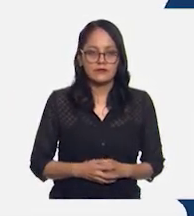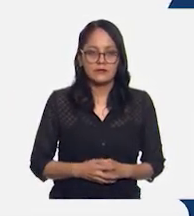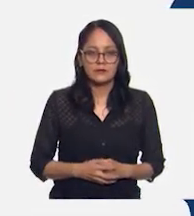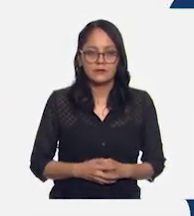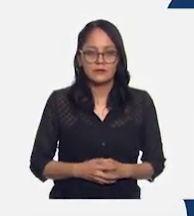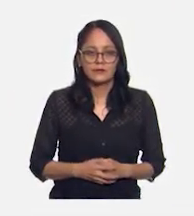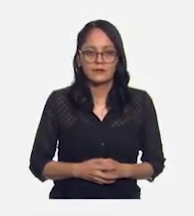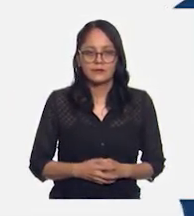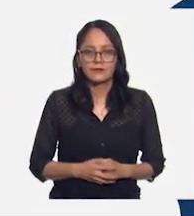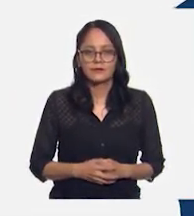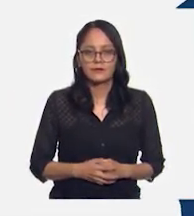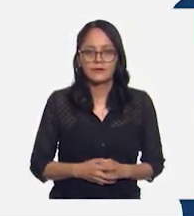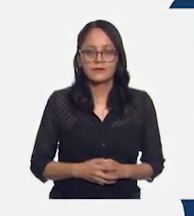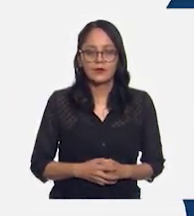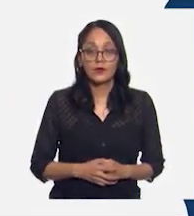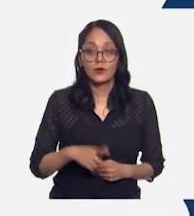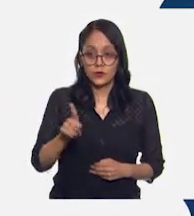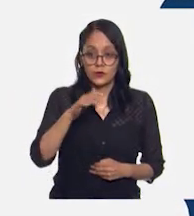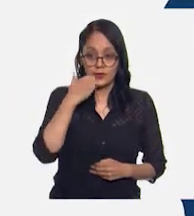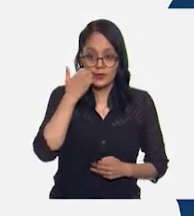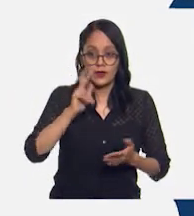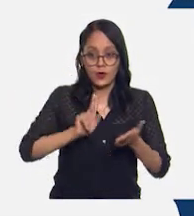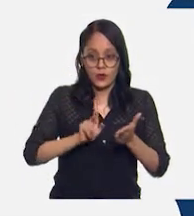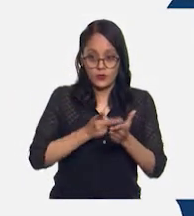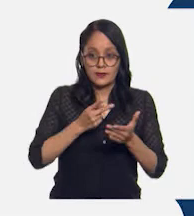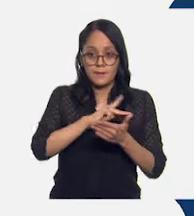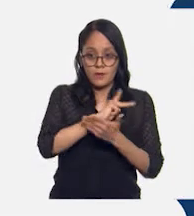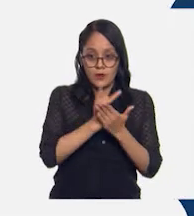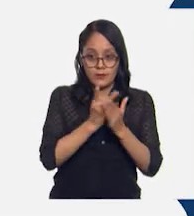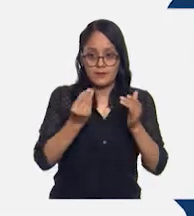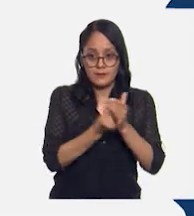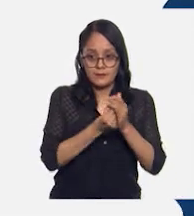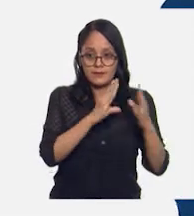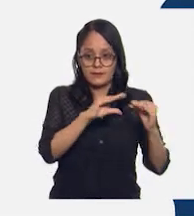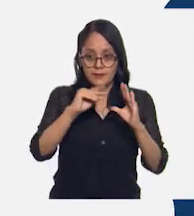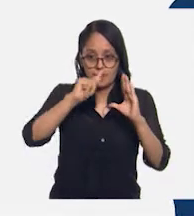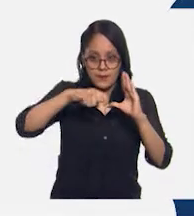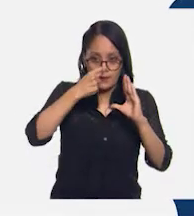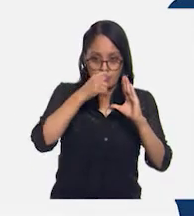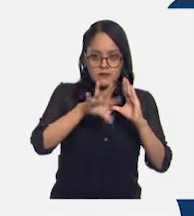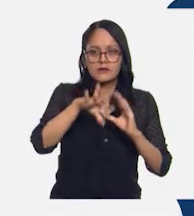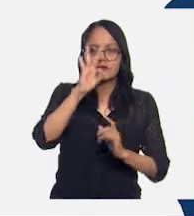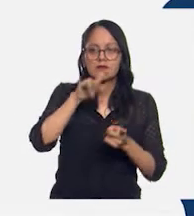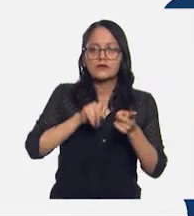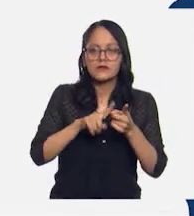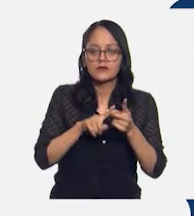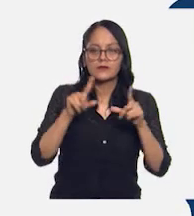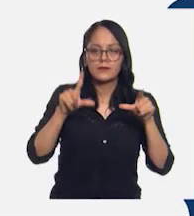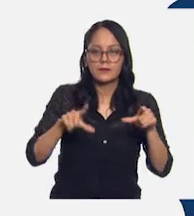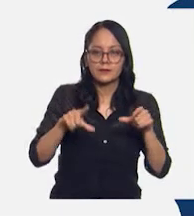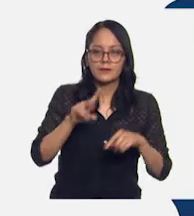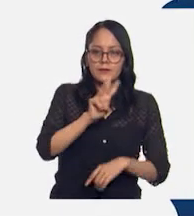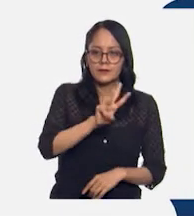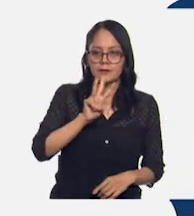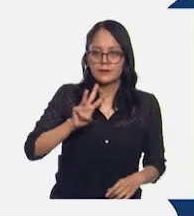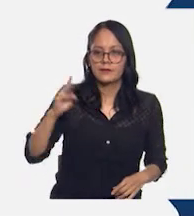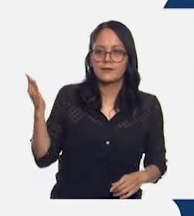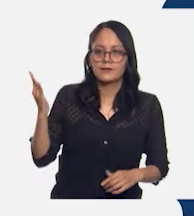conalitec.cep.gov.mx. Si quieres volver a ver los programas de Aprende en Casa, los puedes encontrar en la siguiente liga: